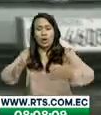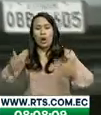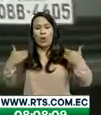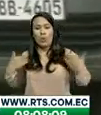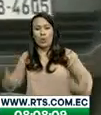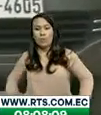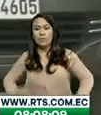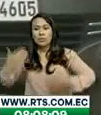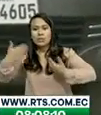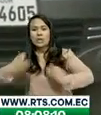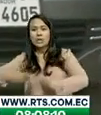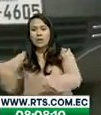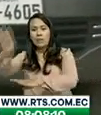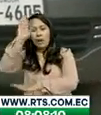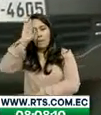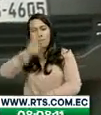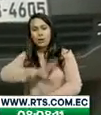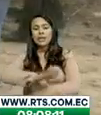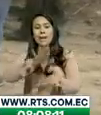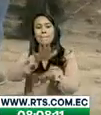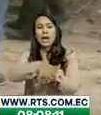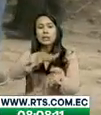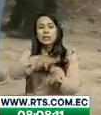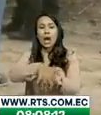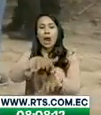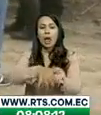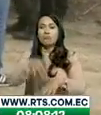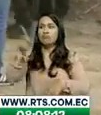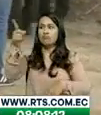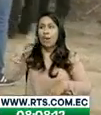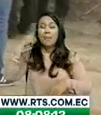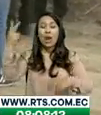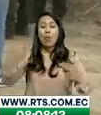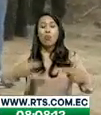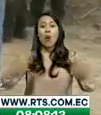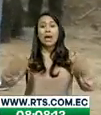Centro de Ciencias Forenses de Machala. Desde Huaquillas, informó Karina Valdivieso.